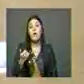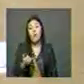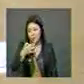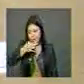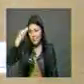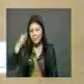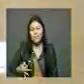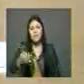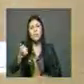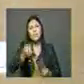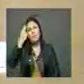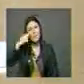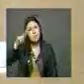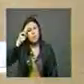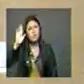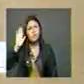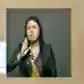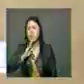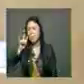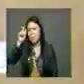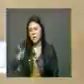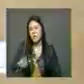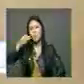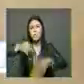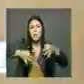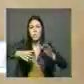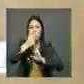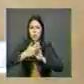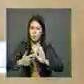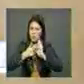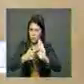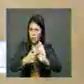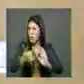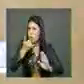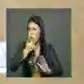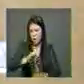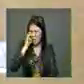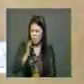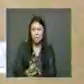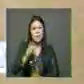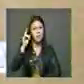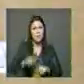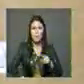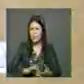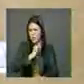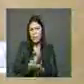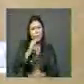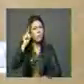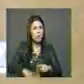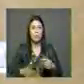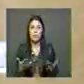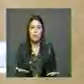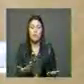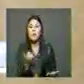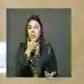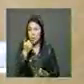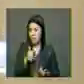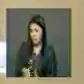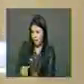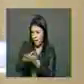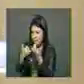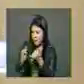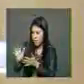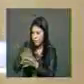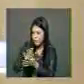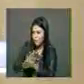esa interpretación del juez constitucional jamás puede entenderse en el sentido de que dicha